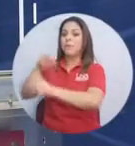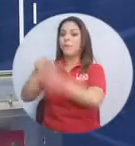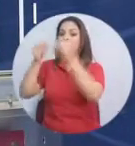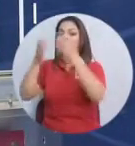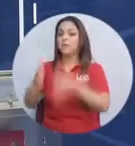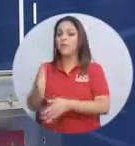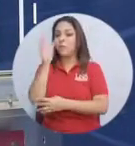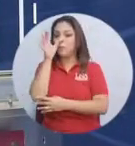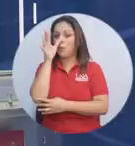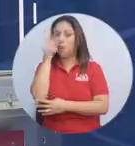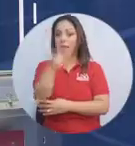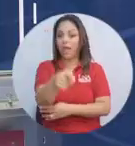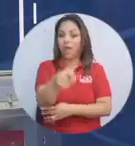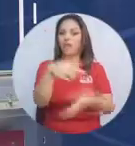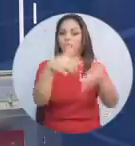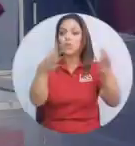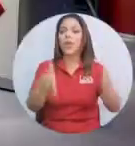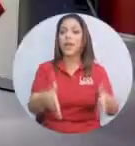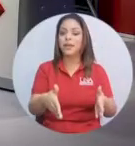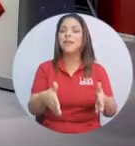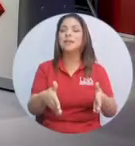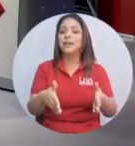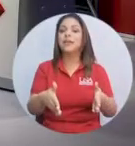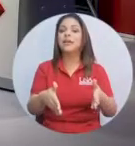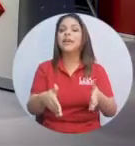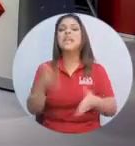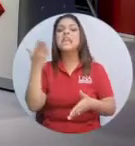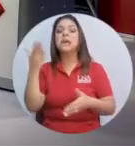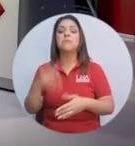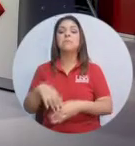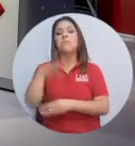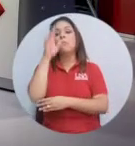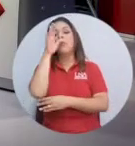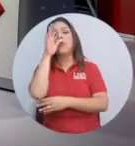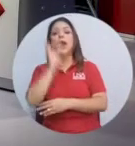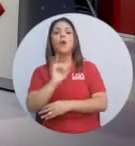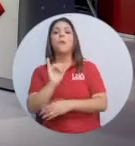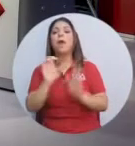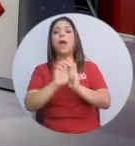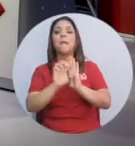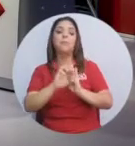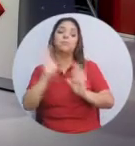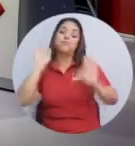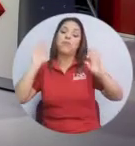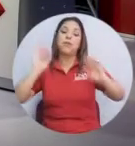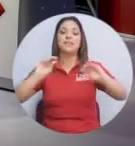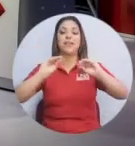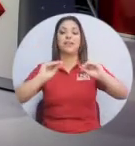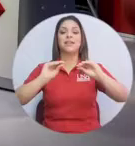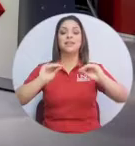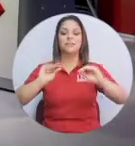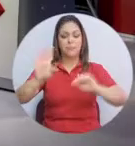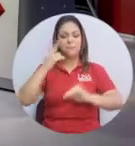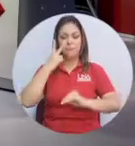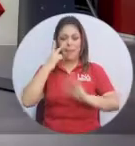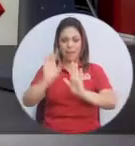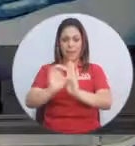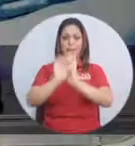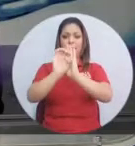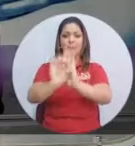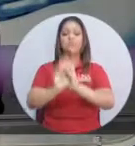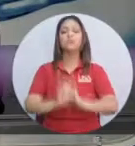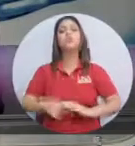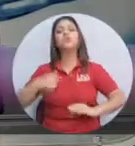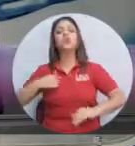clase, sea virtual o presencial. Y se burla bajo el pretexto de la pedagogía. Vamos a dar un ejemplo de lo que estamos viendo aquí en